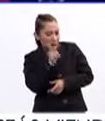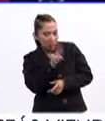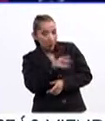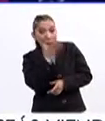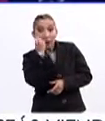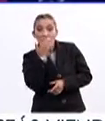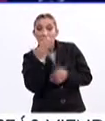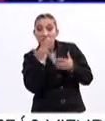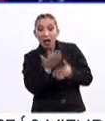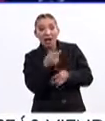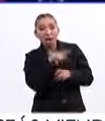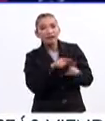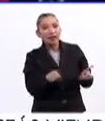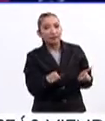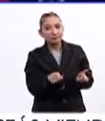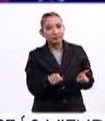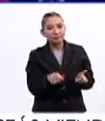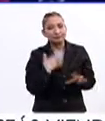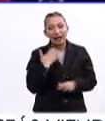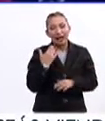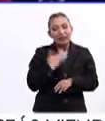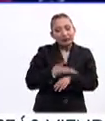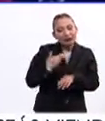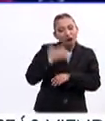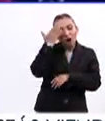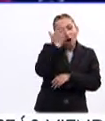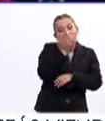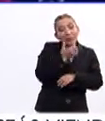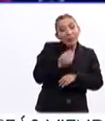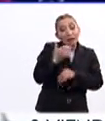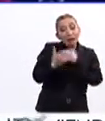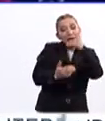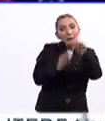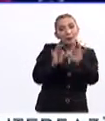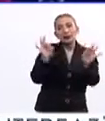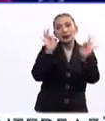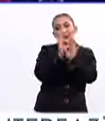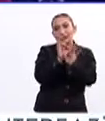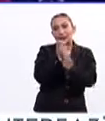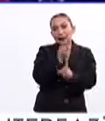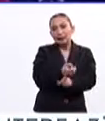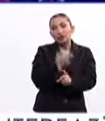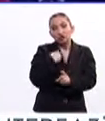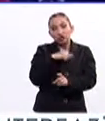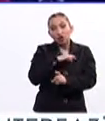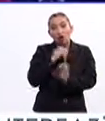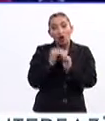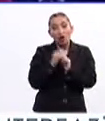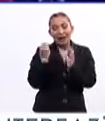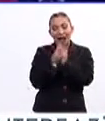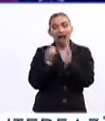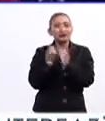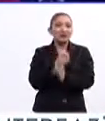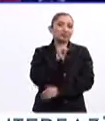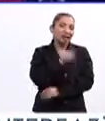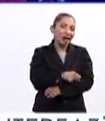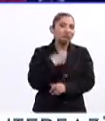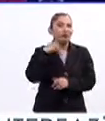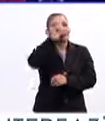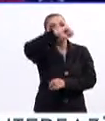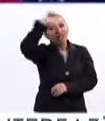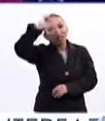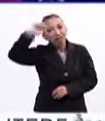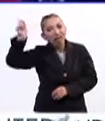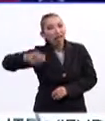estudiantes aprenden de una manera diferente. El desarrollo de competencias es fundamental en este aspecto y nosotros con la clase tradicional, el